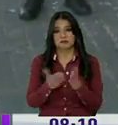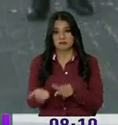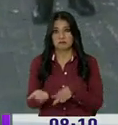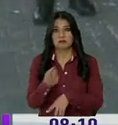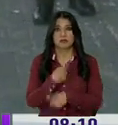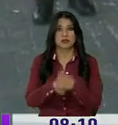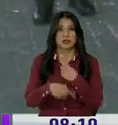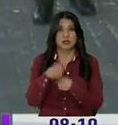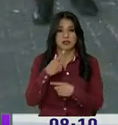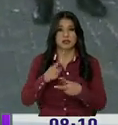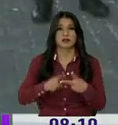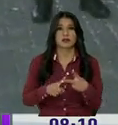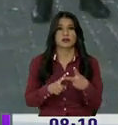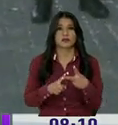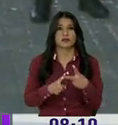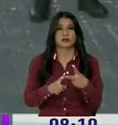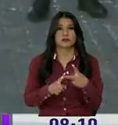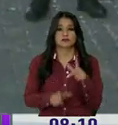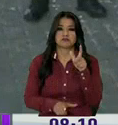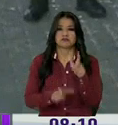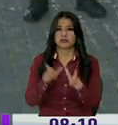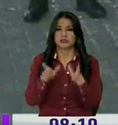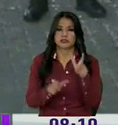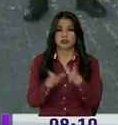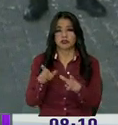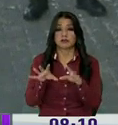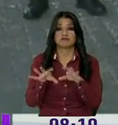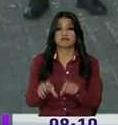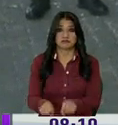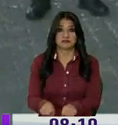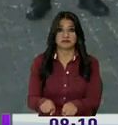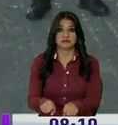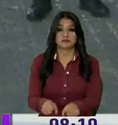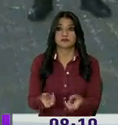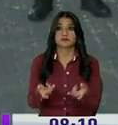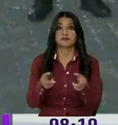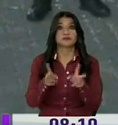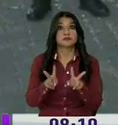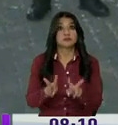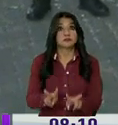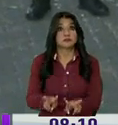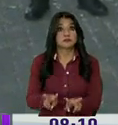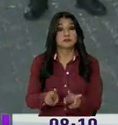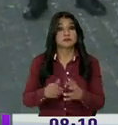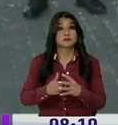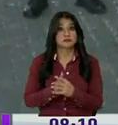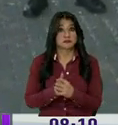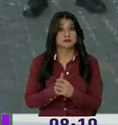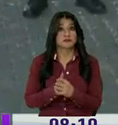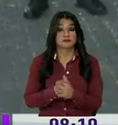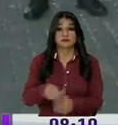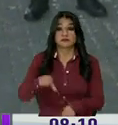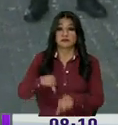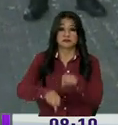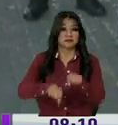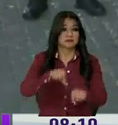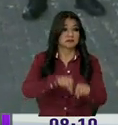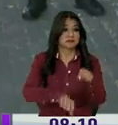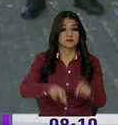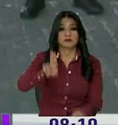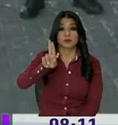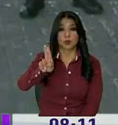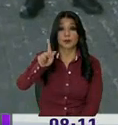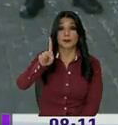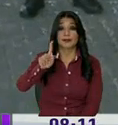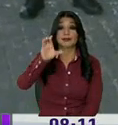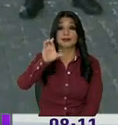heridos, de las personas que están retenidas, incluso también hubo destrozos en algunas unidades de policía